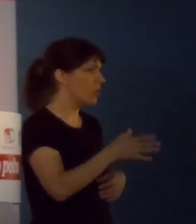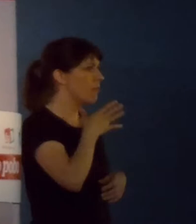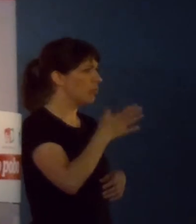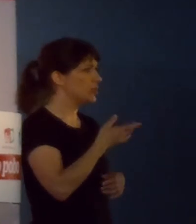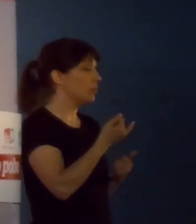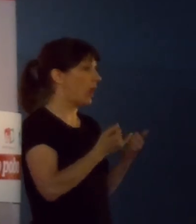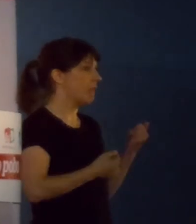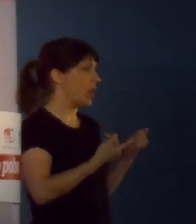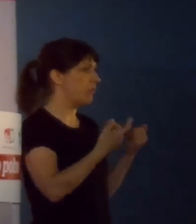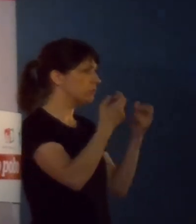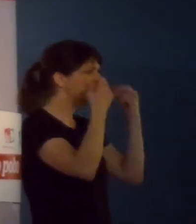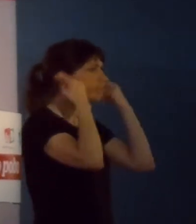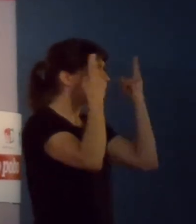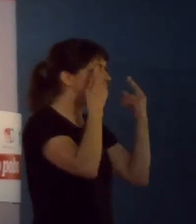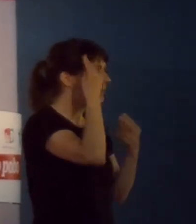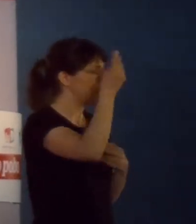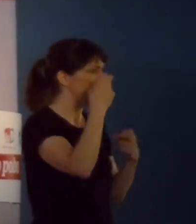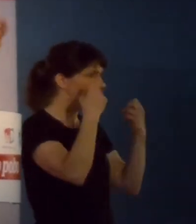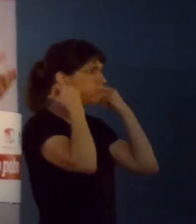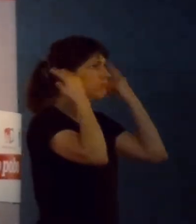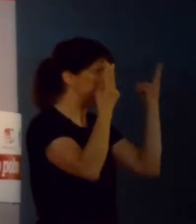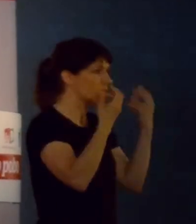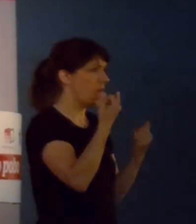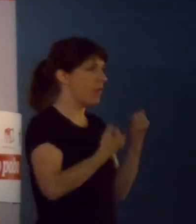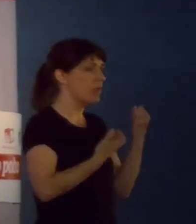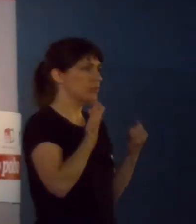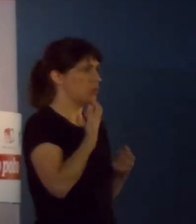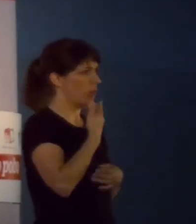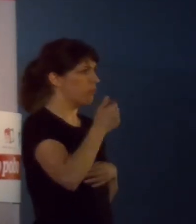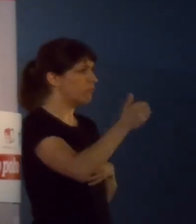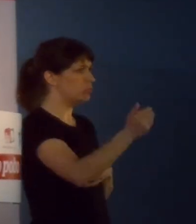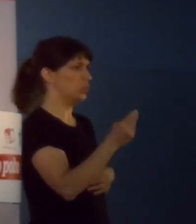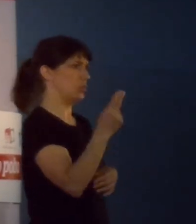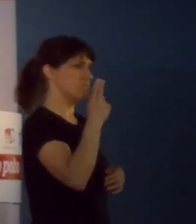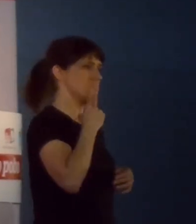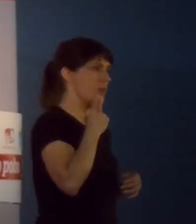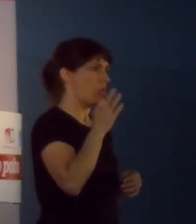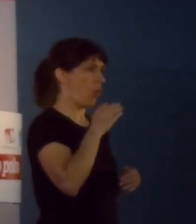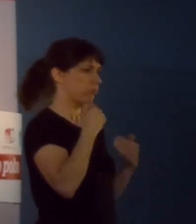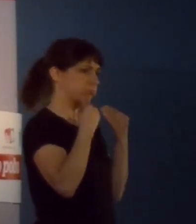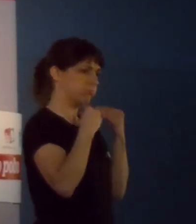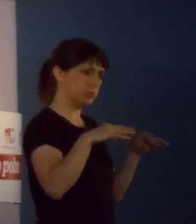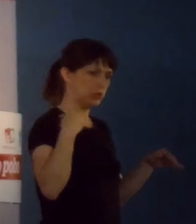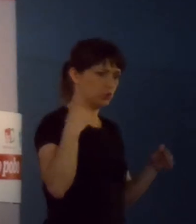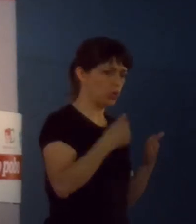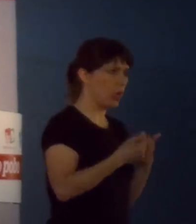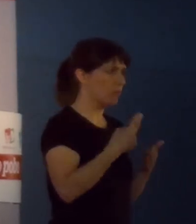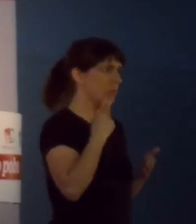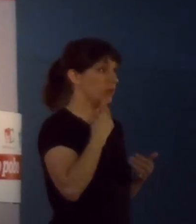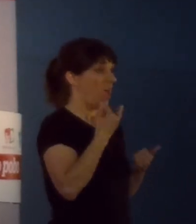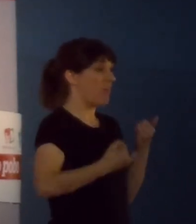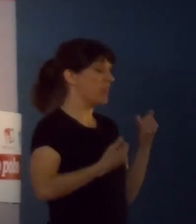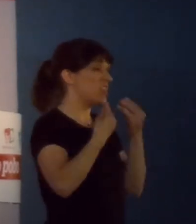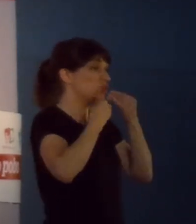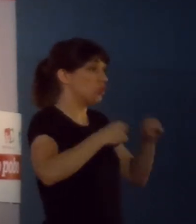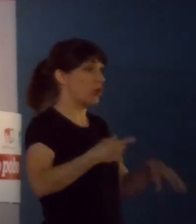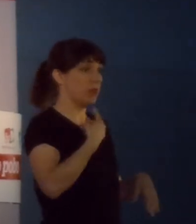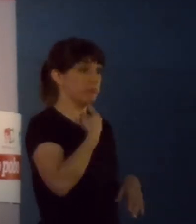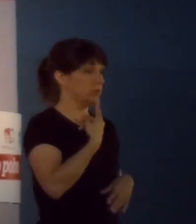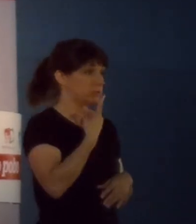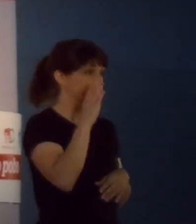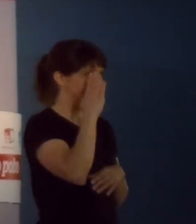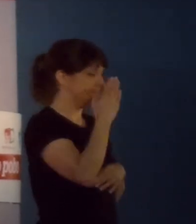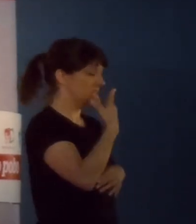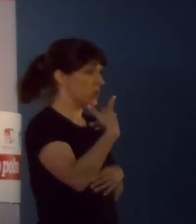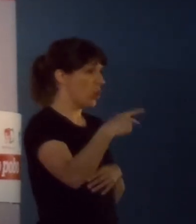dereita reaccionaria, o pensamento reaccionario, que ten medo ao futuro, que ten medo á historia, pois ten que negar a historia. E cando non